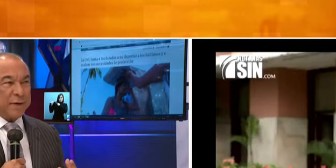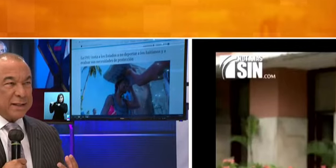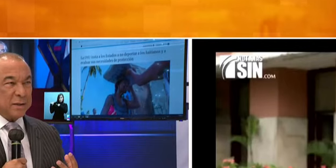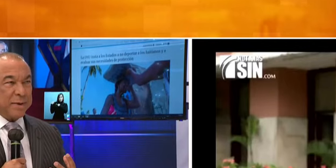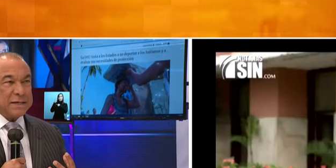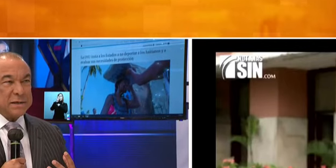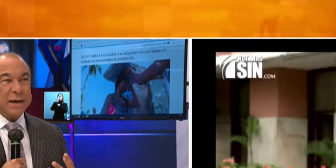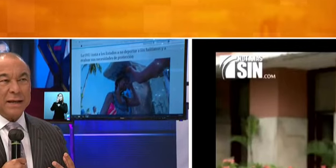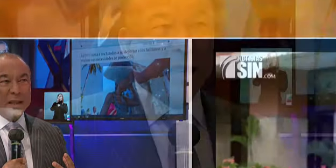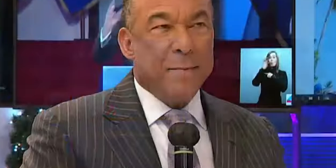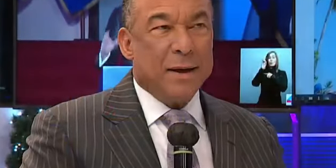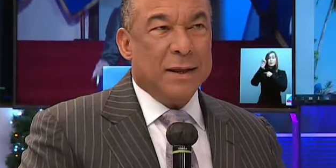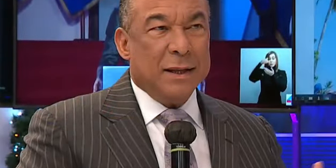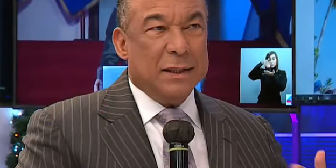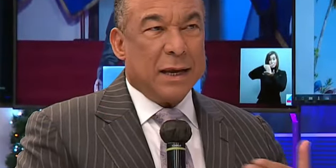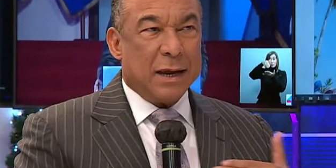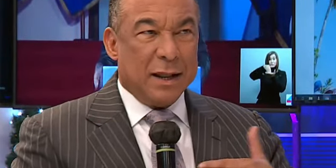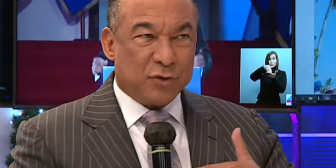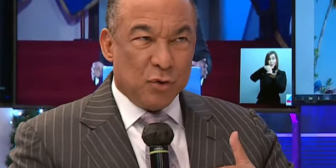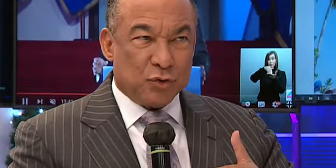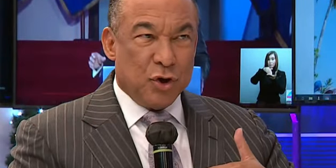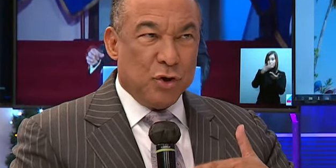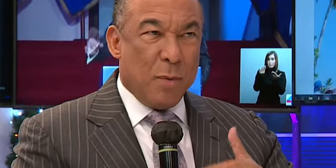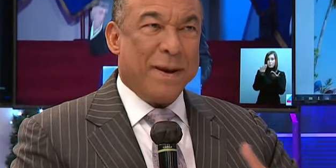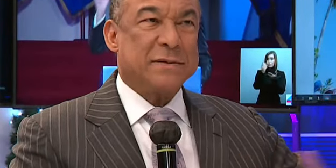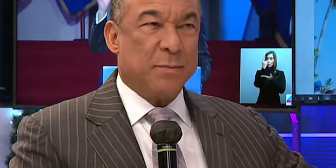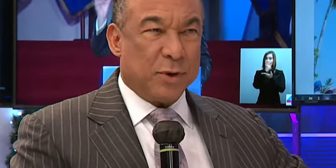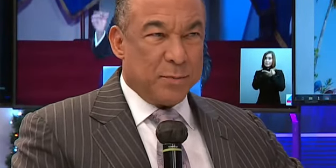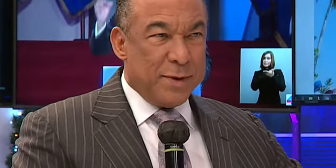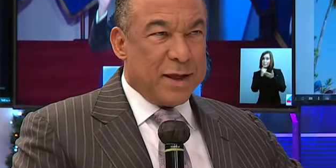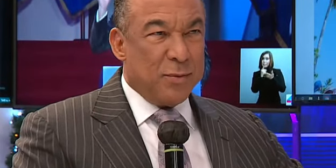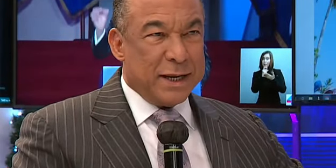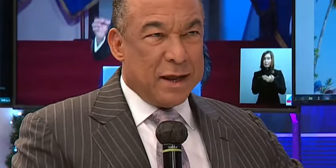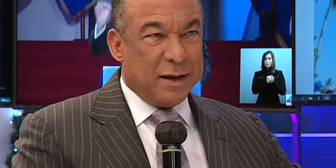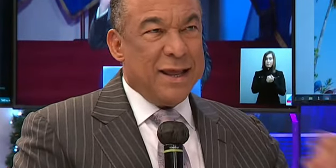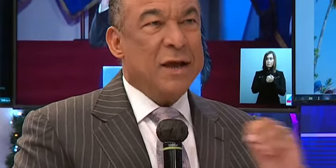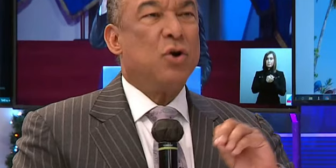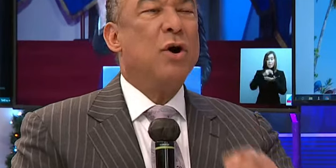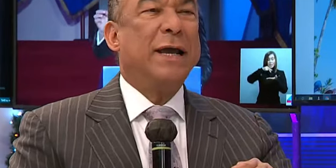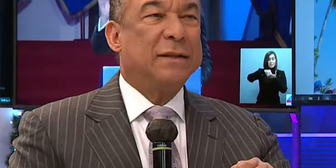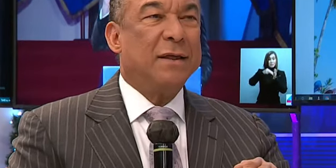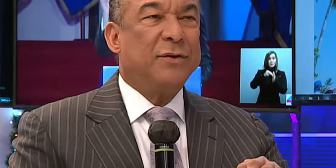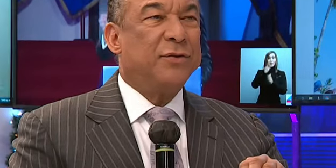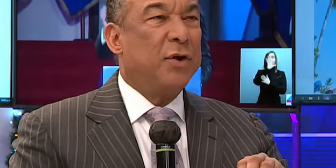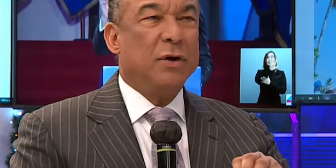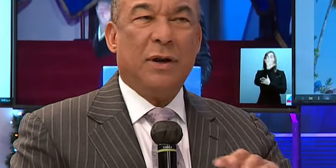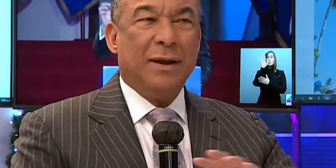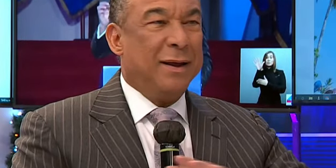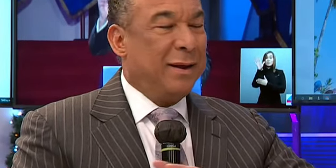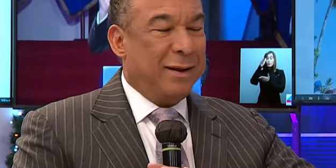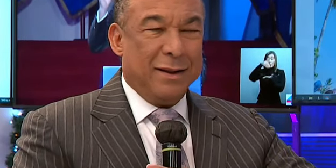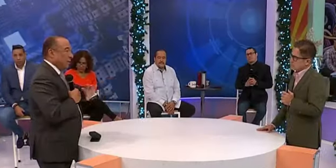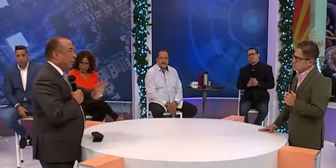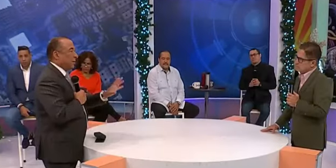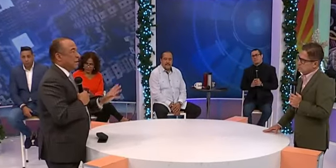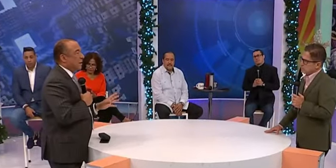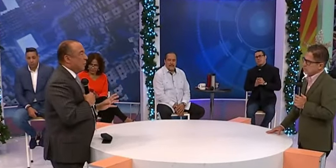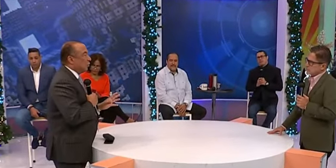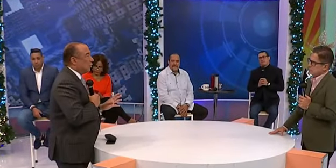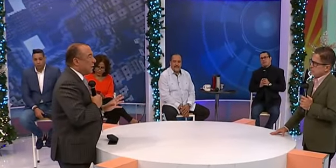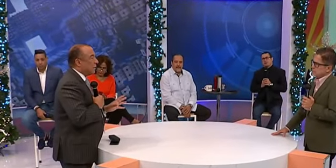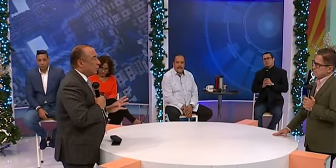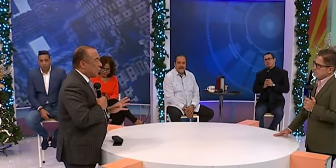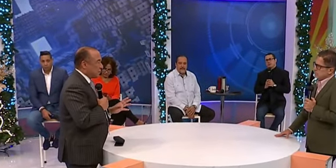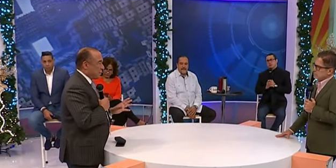apoyo de diferentes países en el tema de que la solución no pasa por República Dominicana, con esta decisión nos están